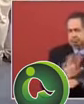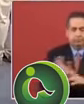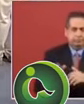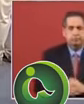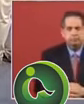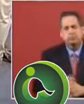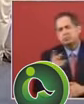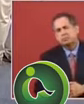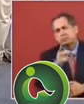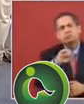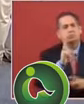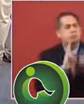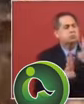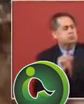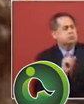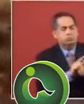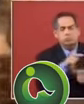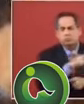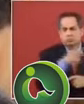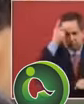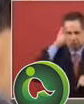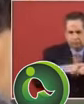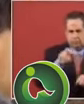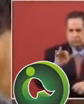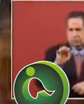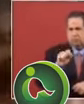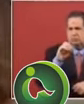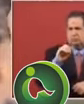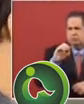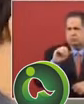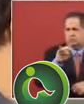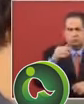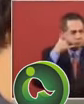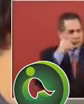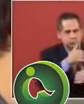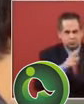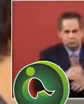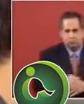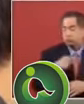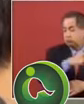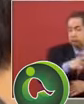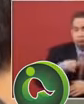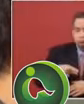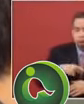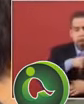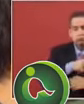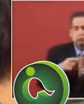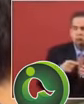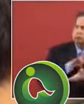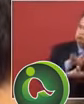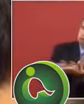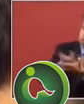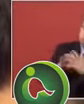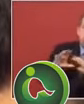Oiga, y preguntarle, ¿habló ya con el director Alfonso Cuarón? ¿Le llamó por teléfono? No. Él ha sido una de las personas que ha mostrado su